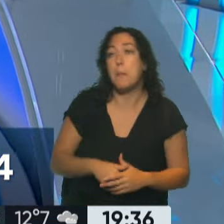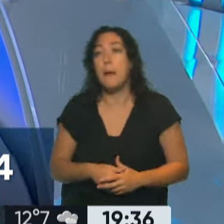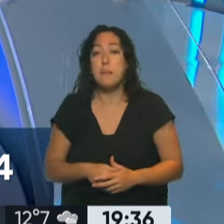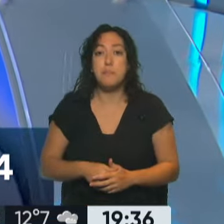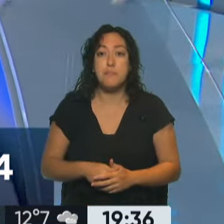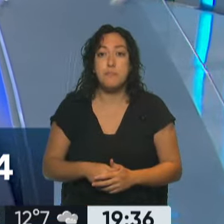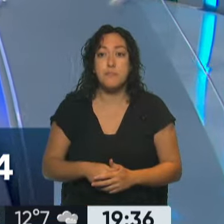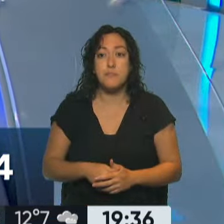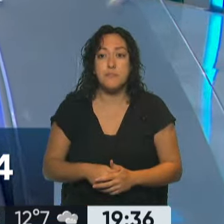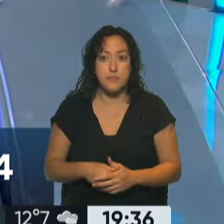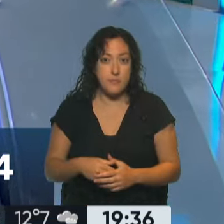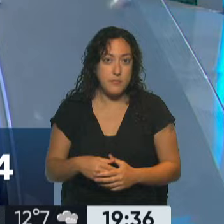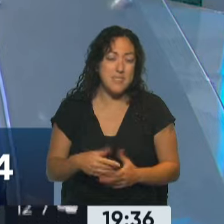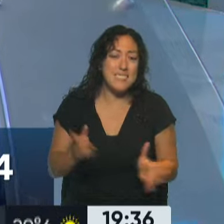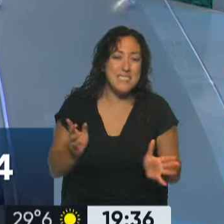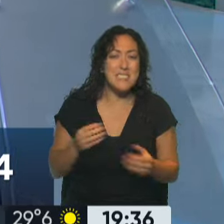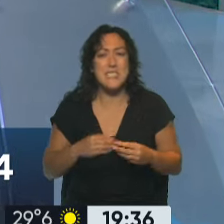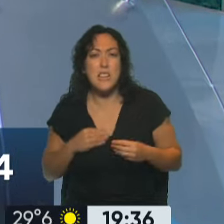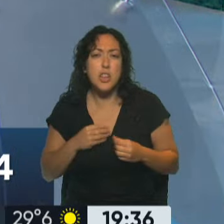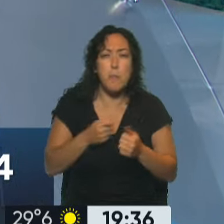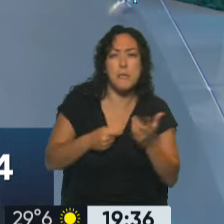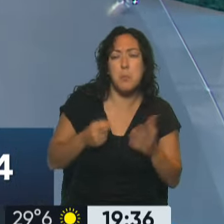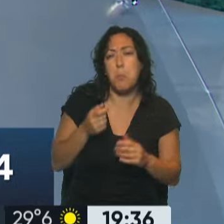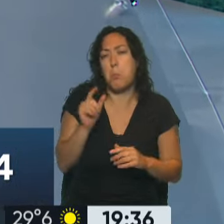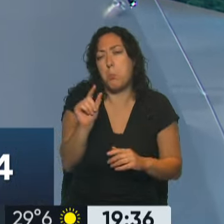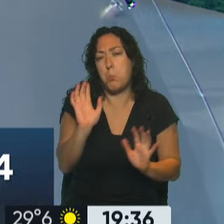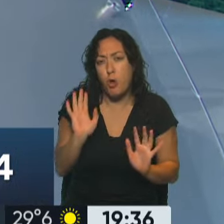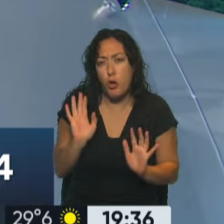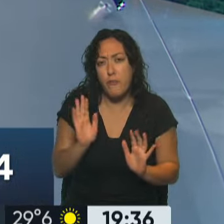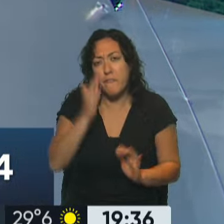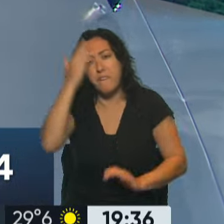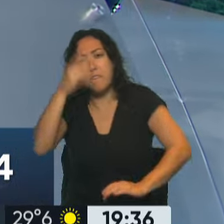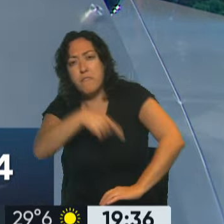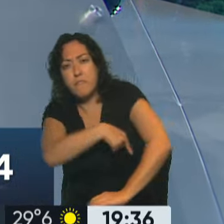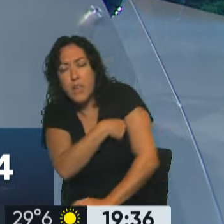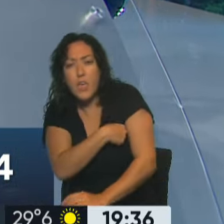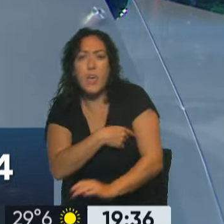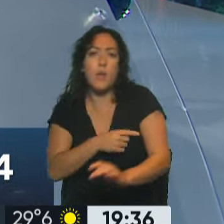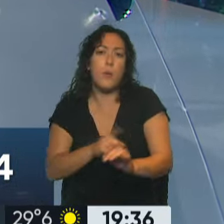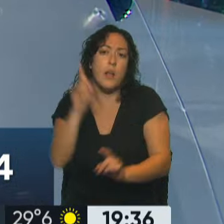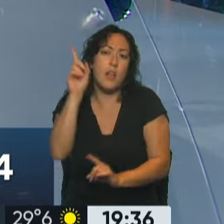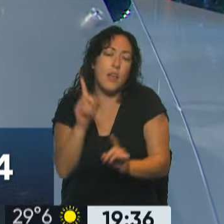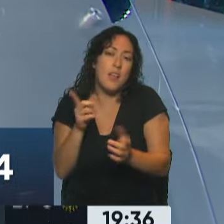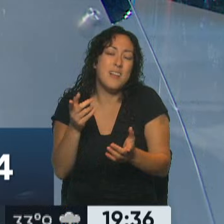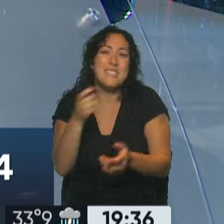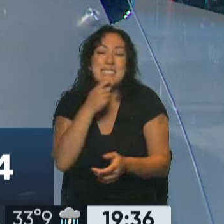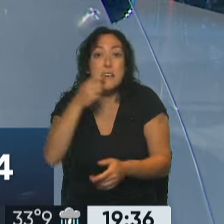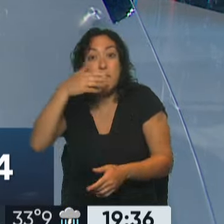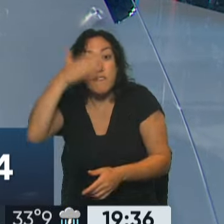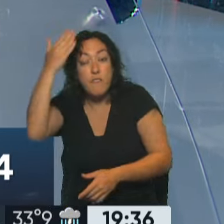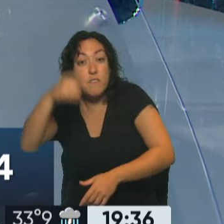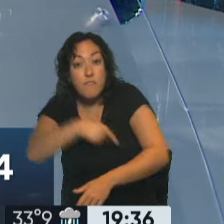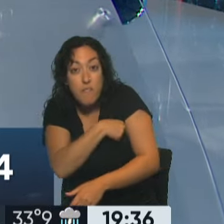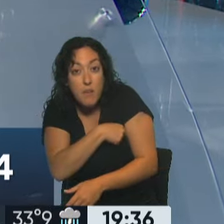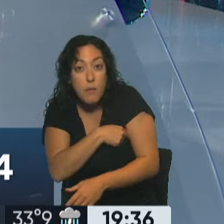sí y tiene poquitas cosas tiene fiebre el que tiene fiebre tiene dolor muscular este es